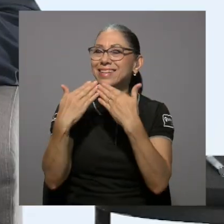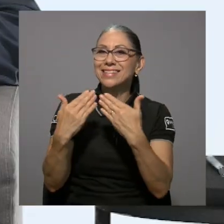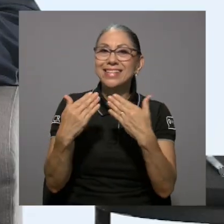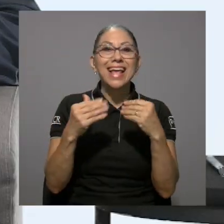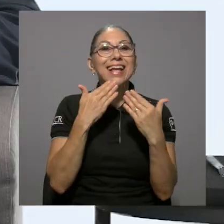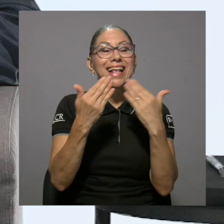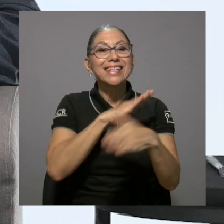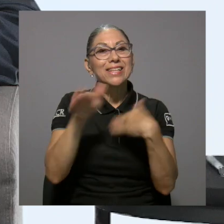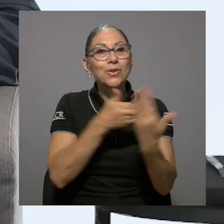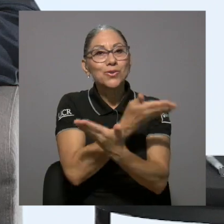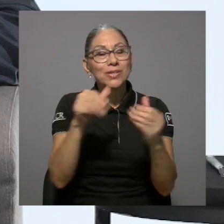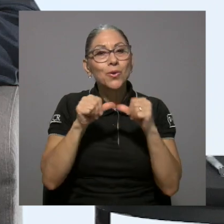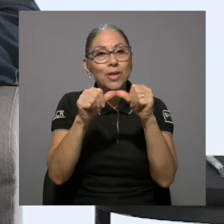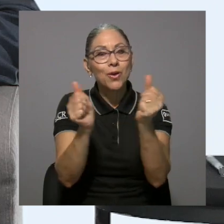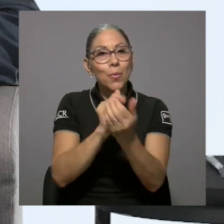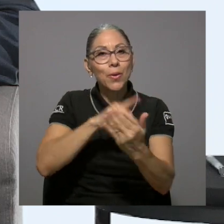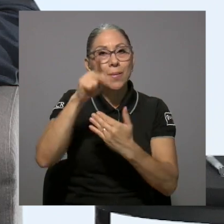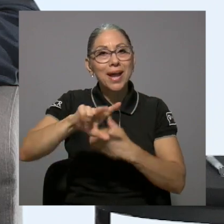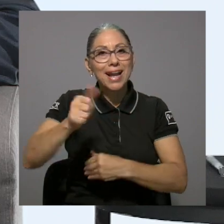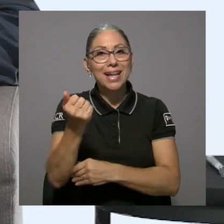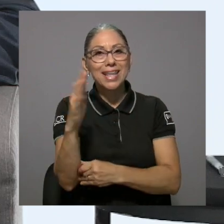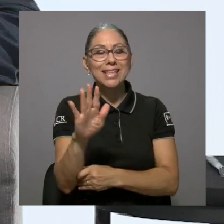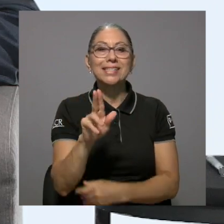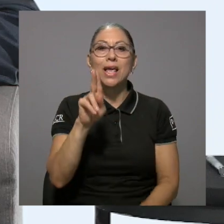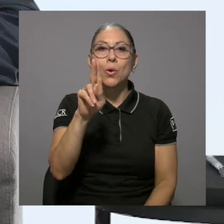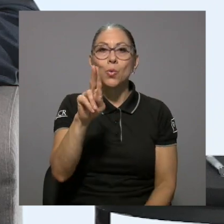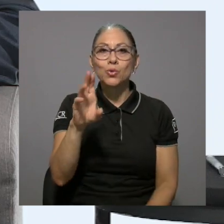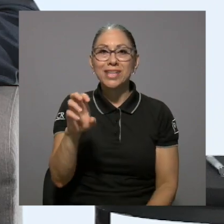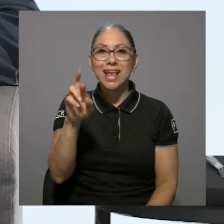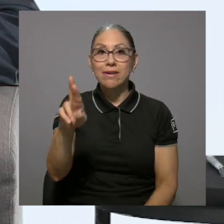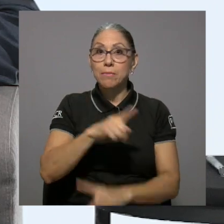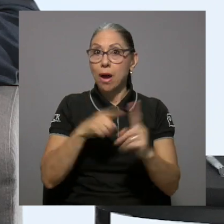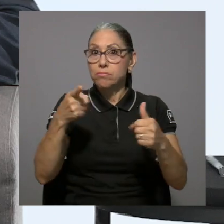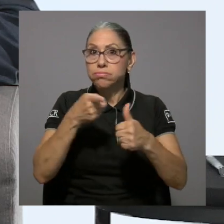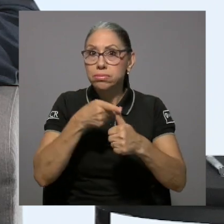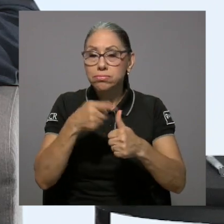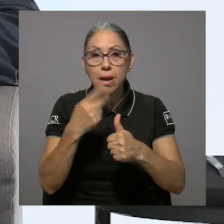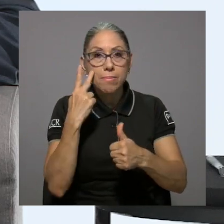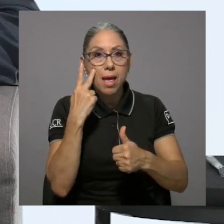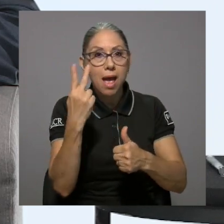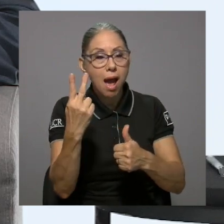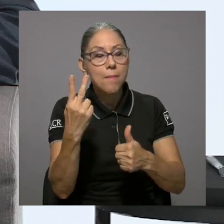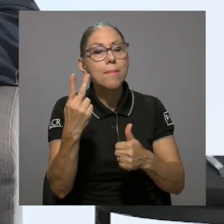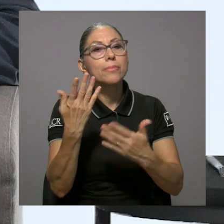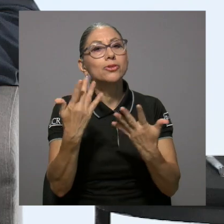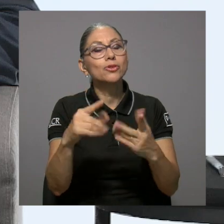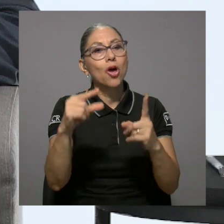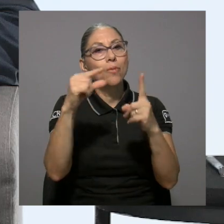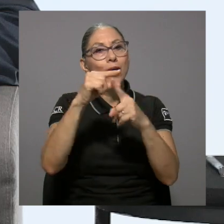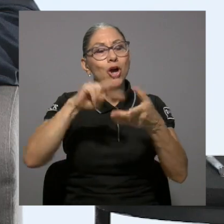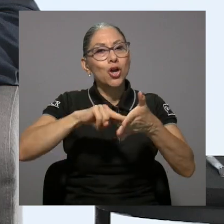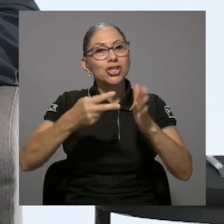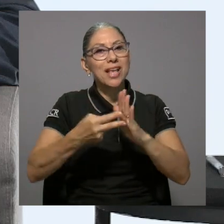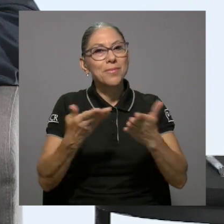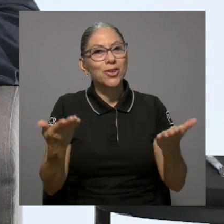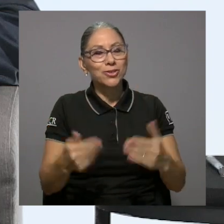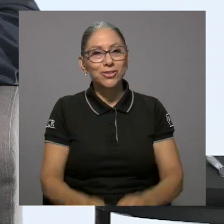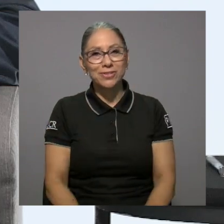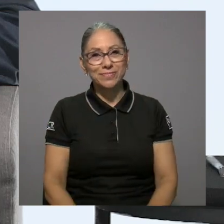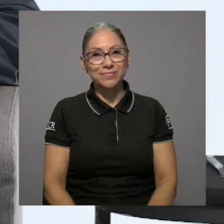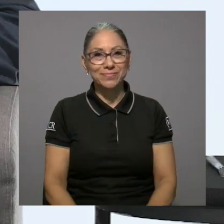todos ustedes. Continúen con la programación de Canal 15 UCR, no sin antes ver nuestra sección